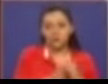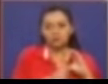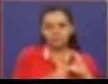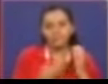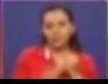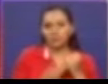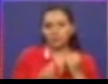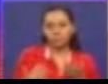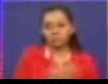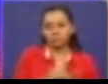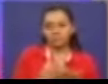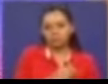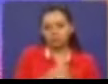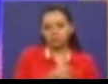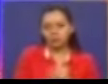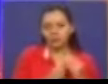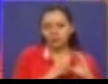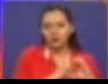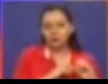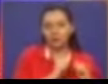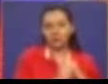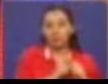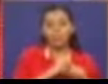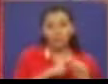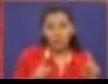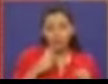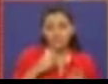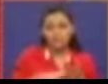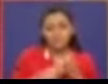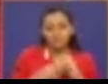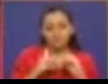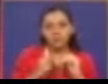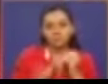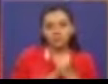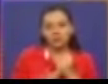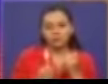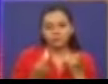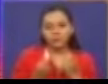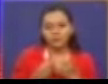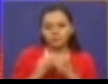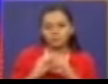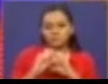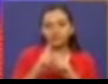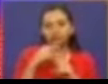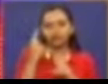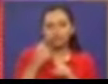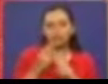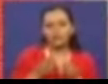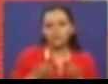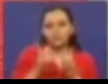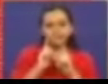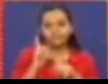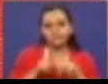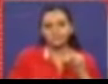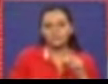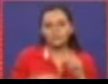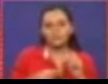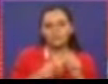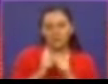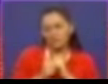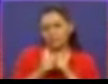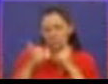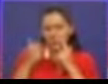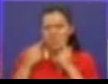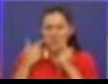recursos a los deportistas, ¿no? Pero significa que esos recursos no se pueden destinar a otras cosas, carreteras, etcétera. Pero de todos modos,